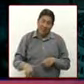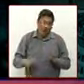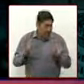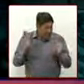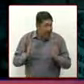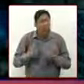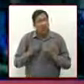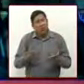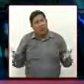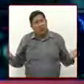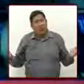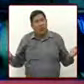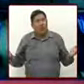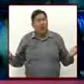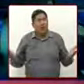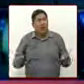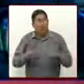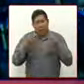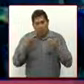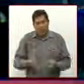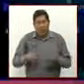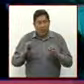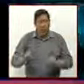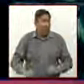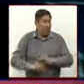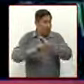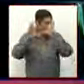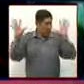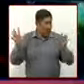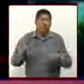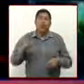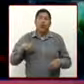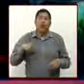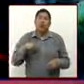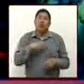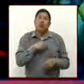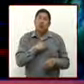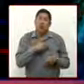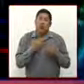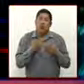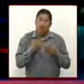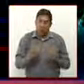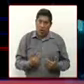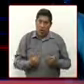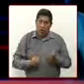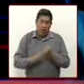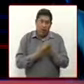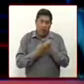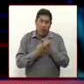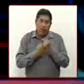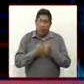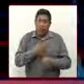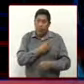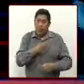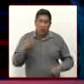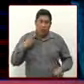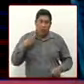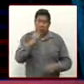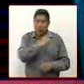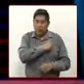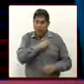Son indicadores, Miriam, concretos, claros. Si nosotros tuviéramos en este momento el apoyo de la Asamblea y